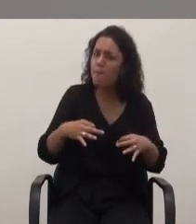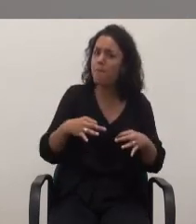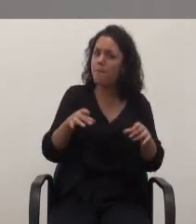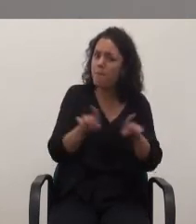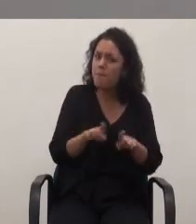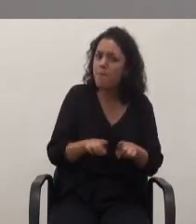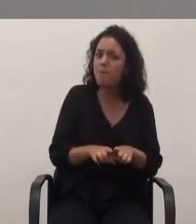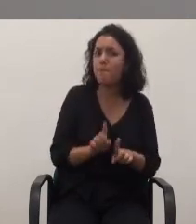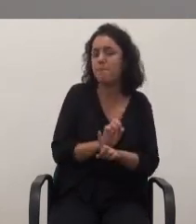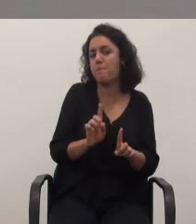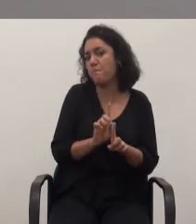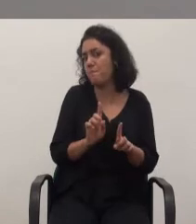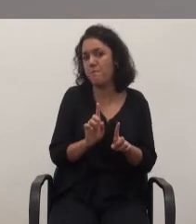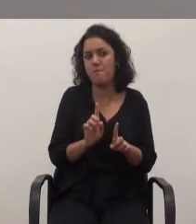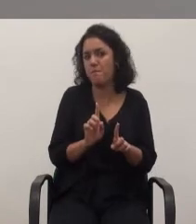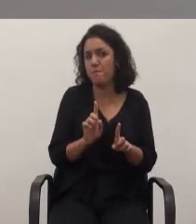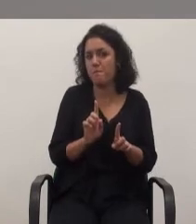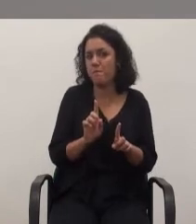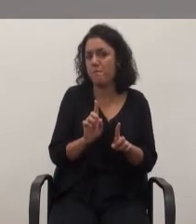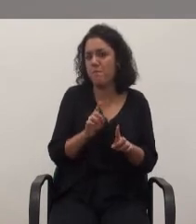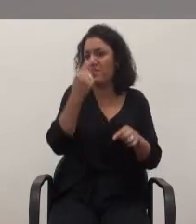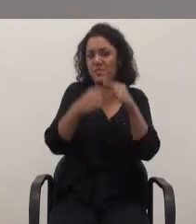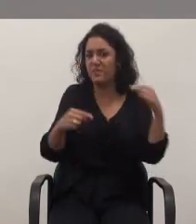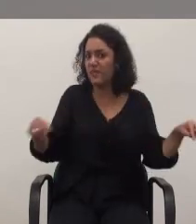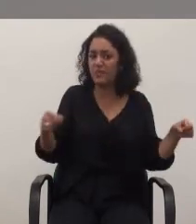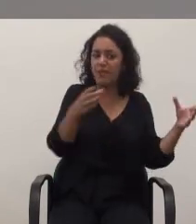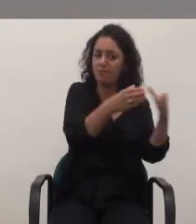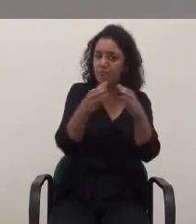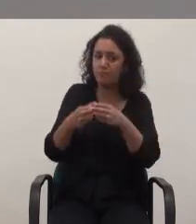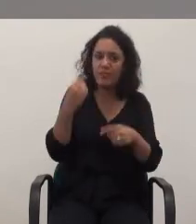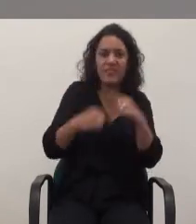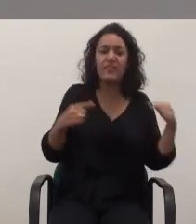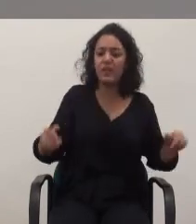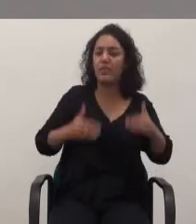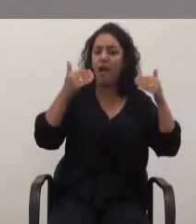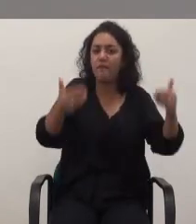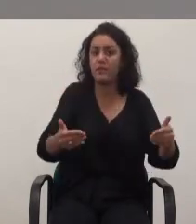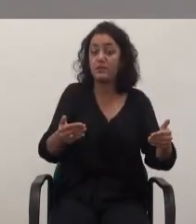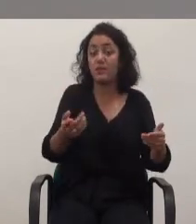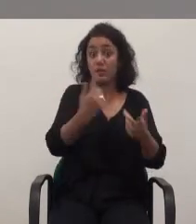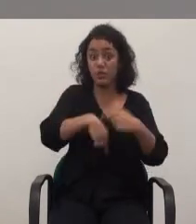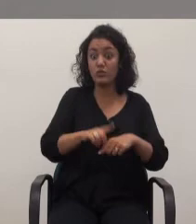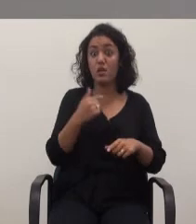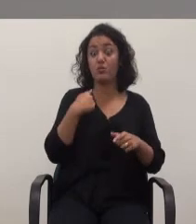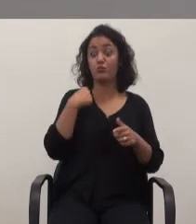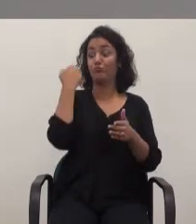ISEF en todas las áreas. Creo que uno de los lindos desafíos que tenemos es